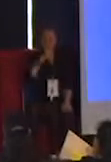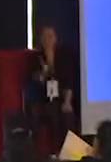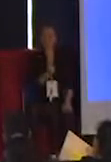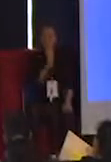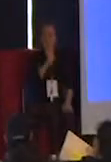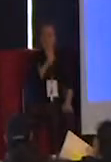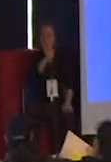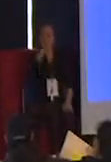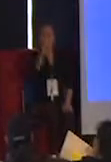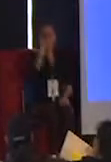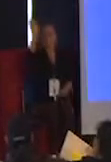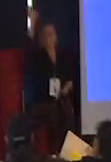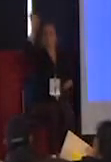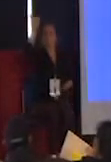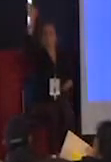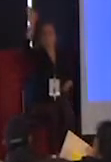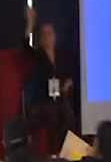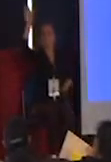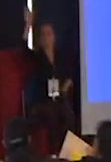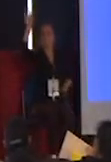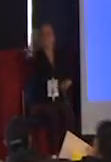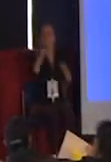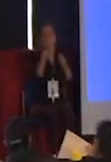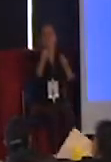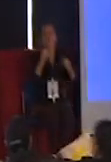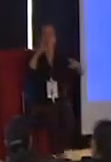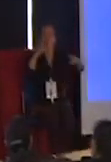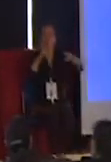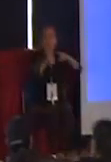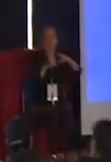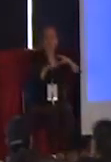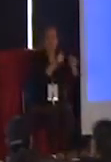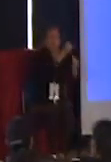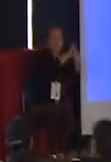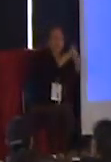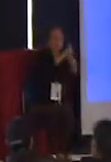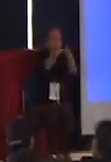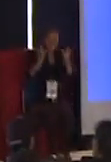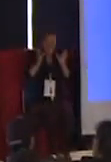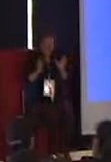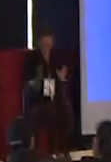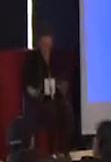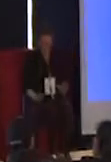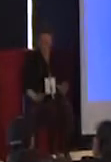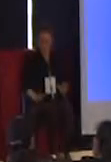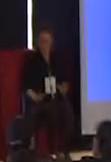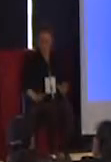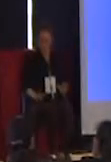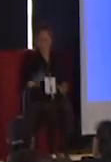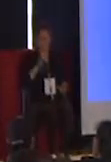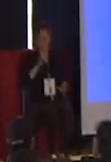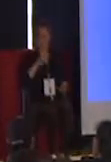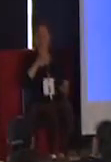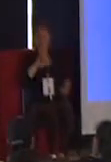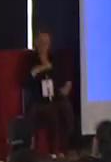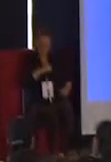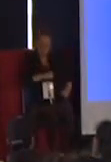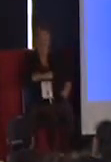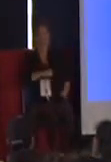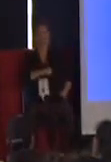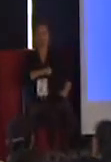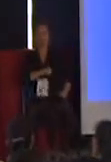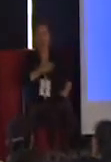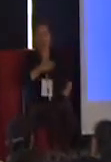una manito levantada porque lo que nosotros queremos es hoy decirles que su cuerpo también les está diciendo, yo también